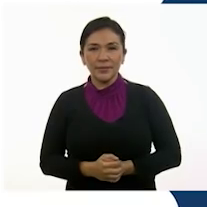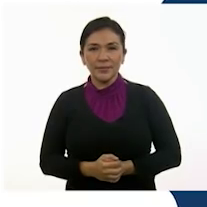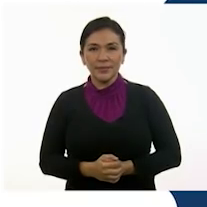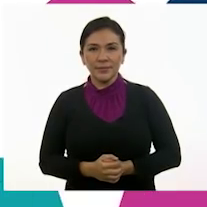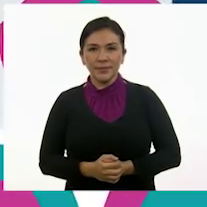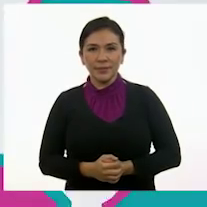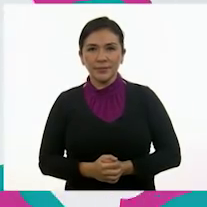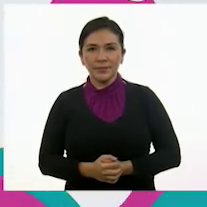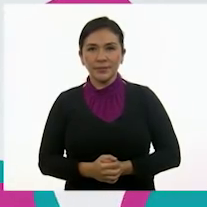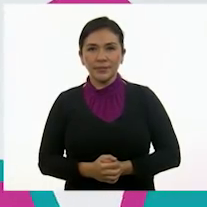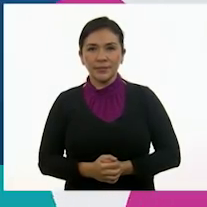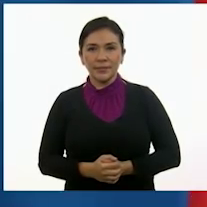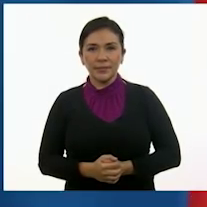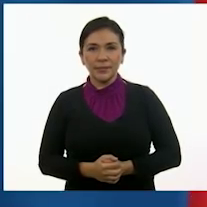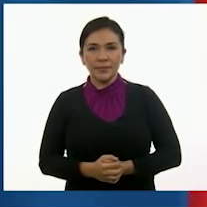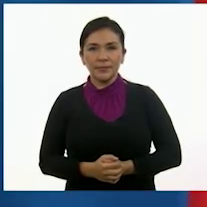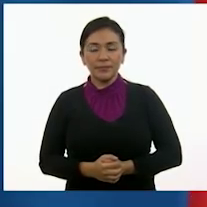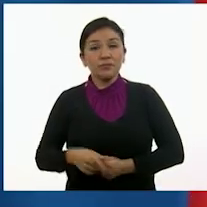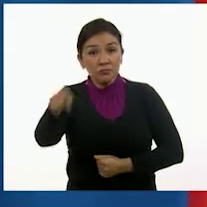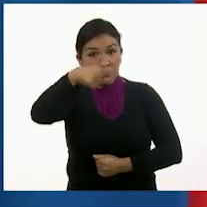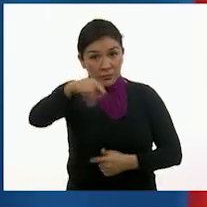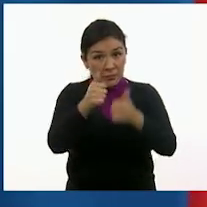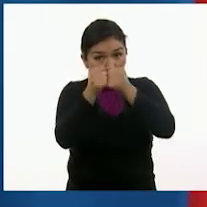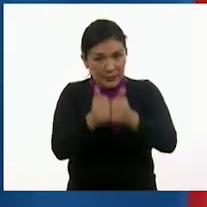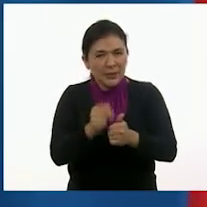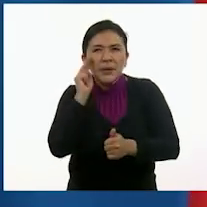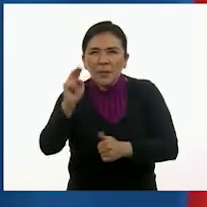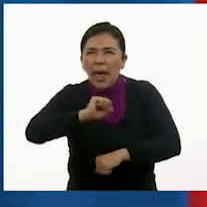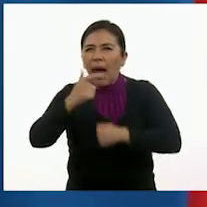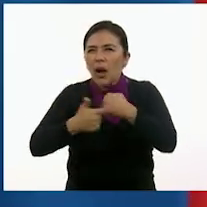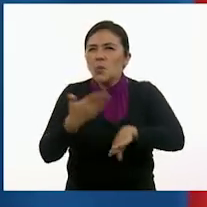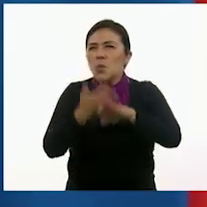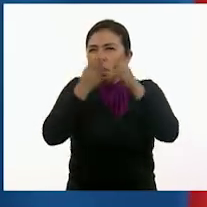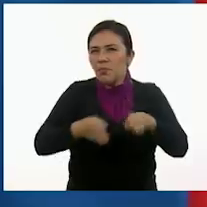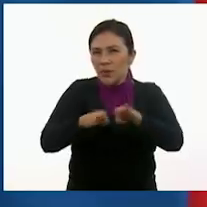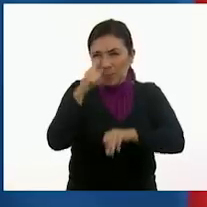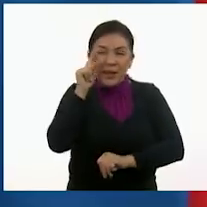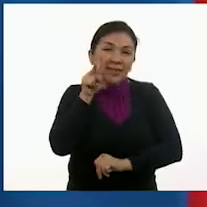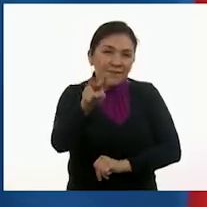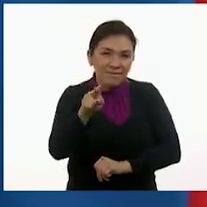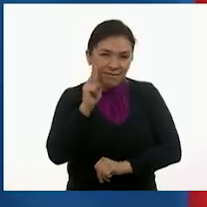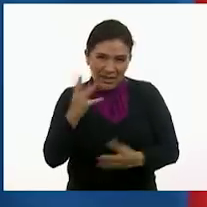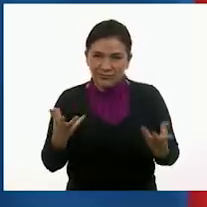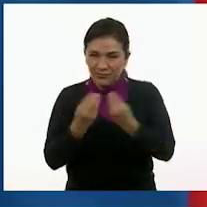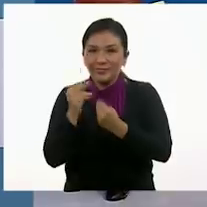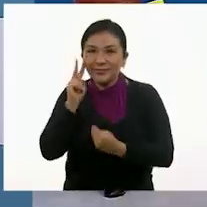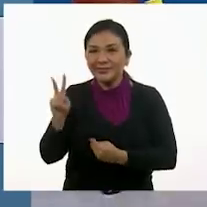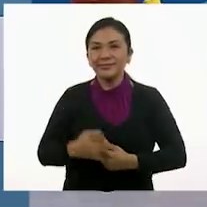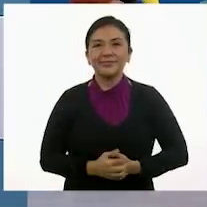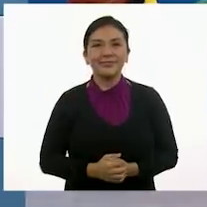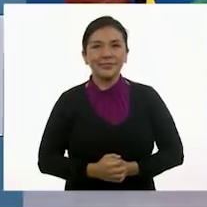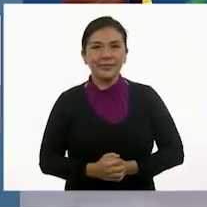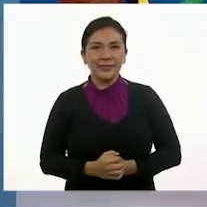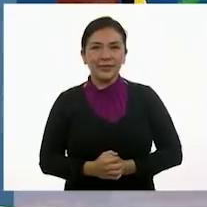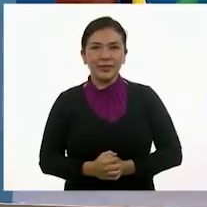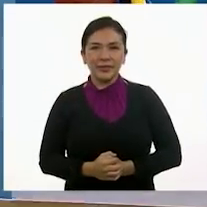aprendeencasa.cep.gob.mx. No se muevan de su lugar, tenemos algo muy importante para ustedes. Acompáñenos.